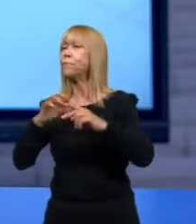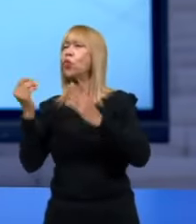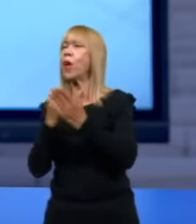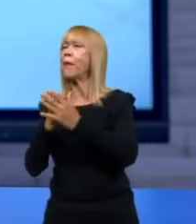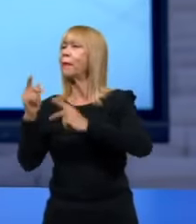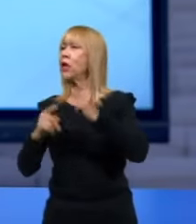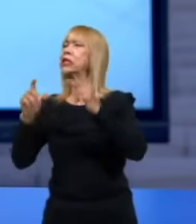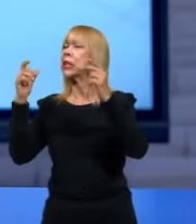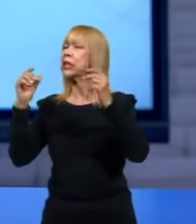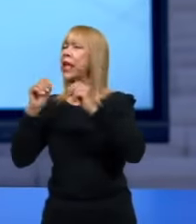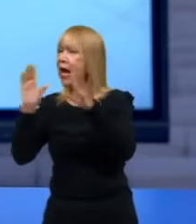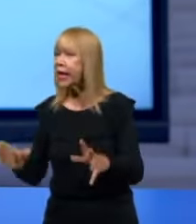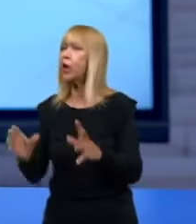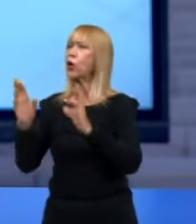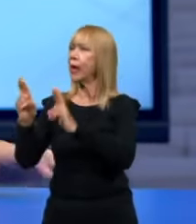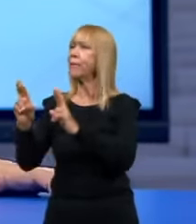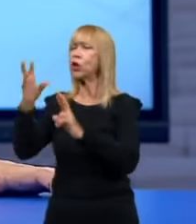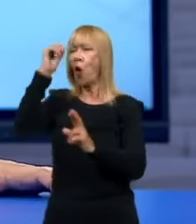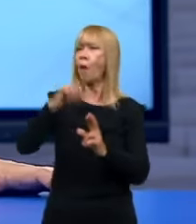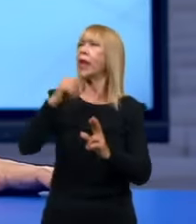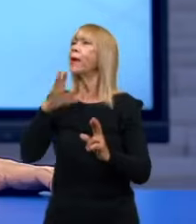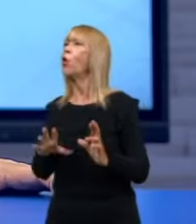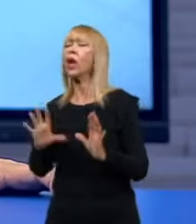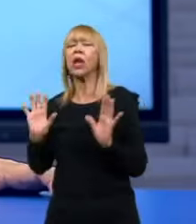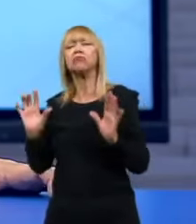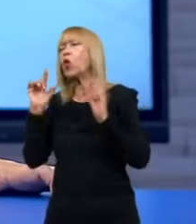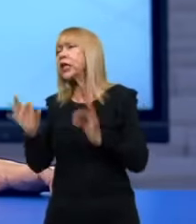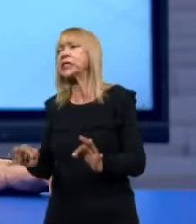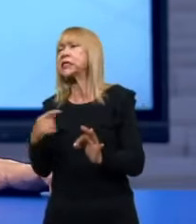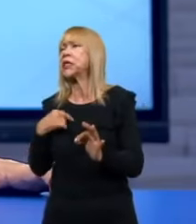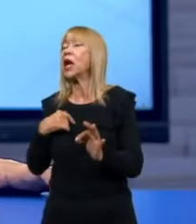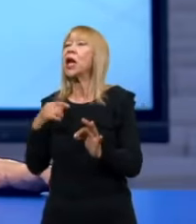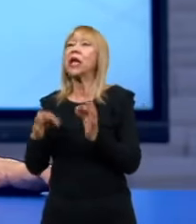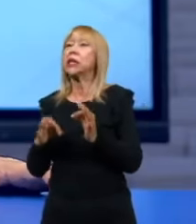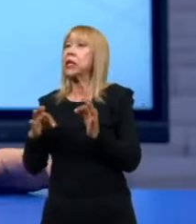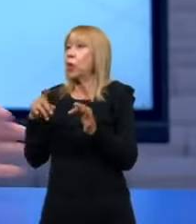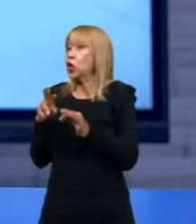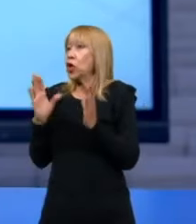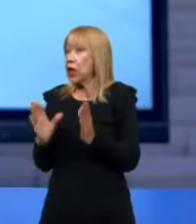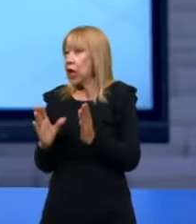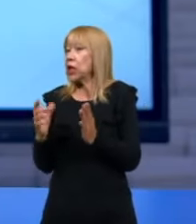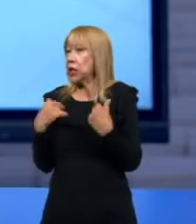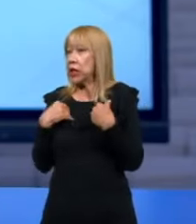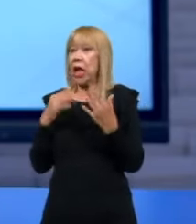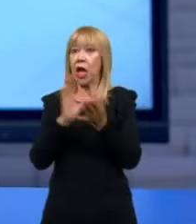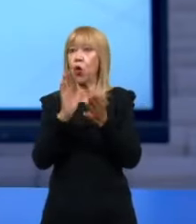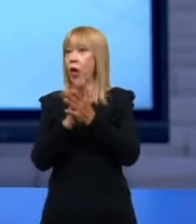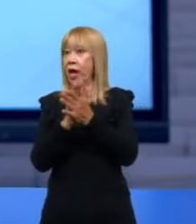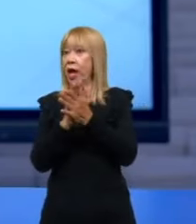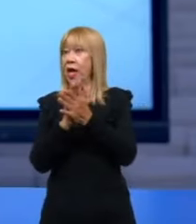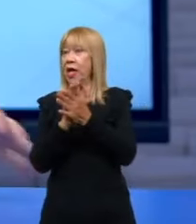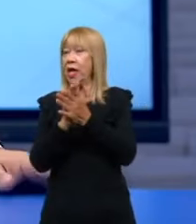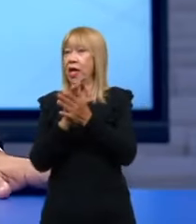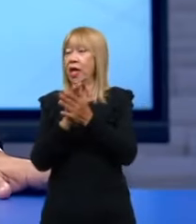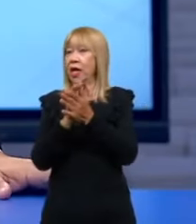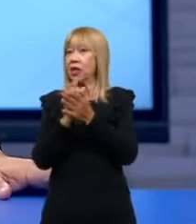entre seres humanos, entre hombres y mujeres. Y número dos, si el sistema educativo puertorriqueño tendría las escuelas chapter